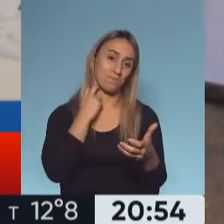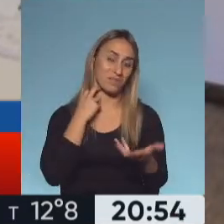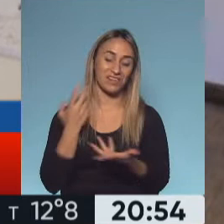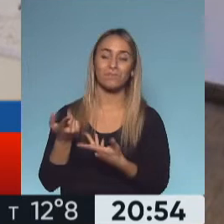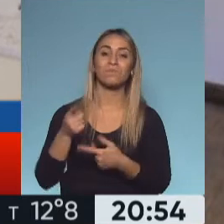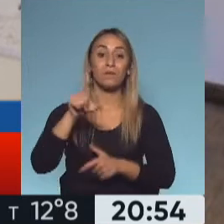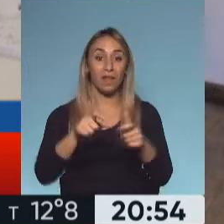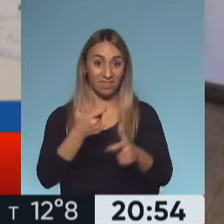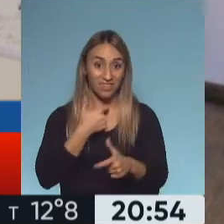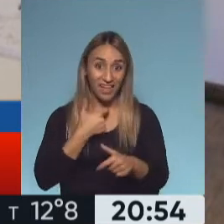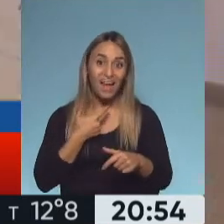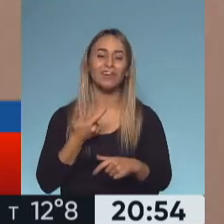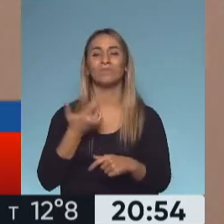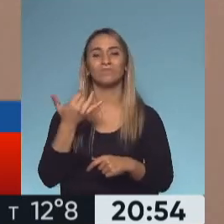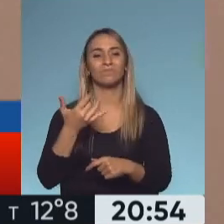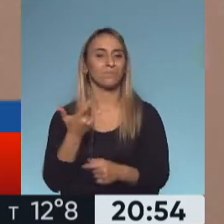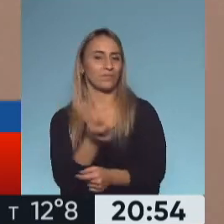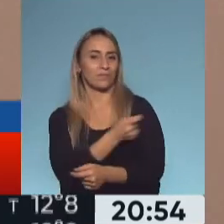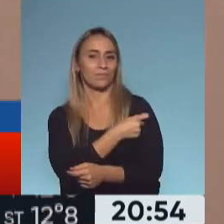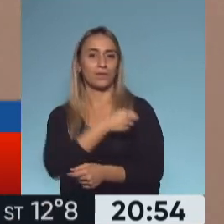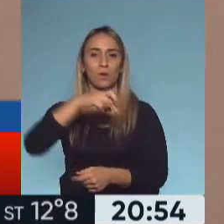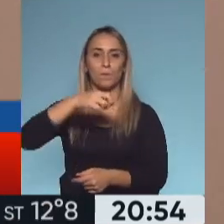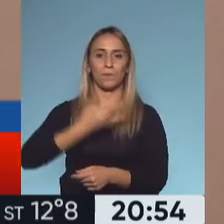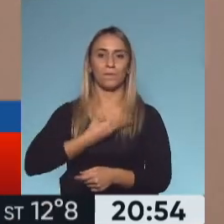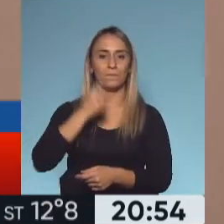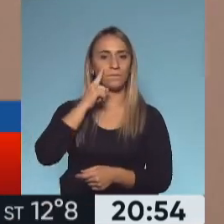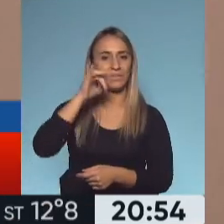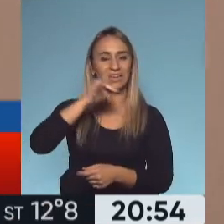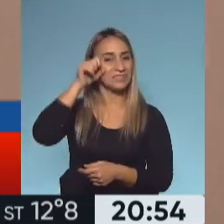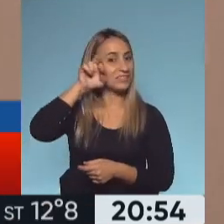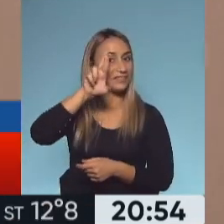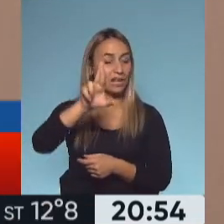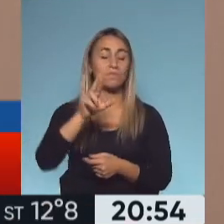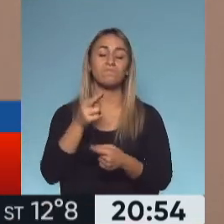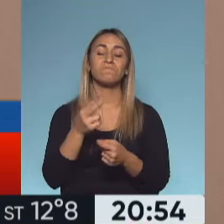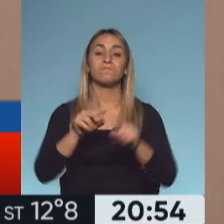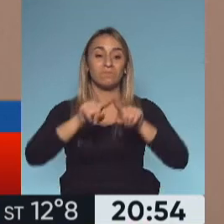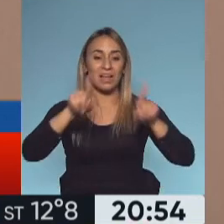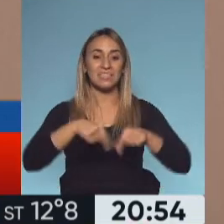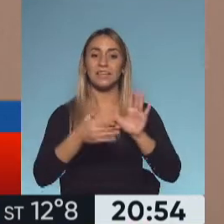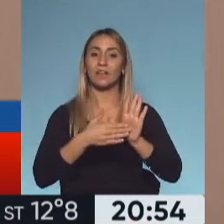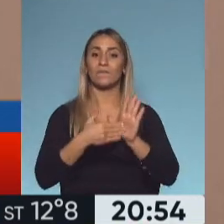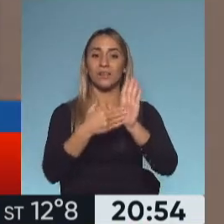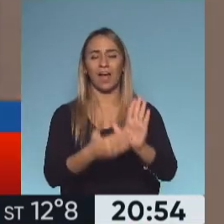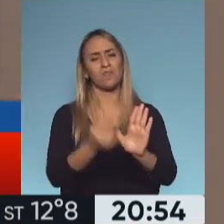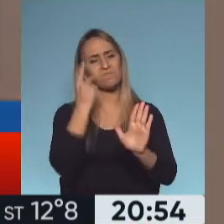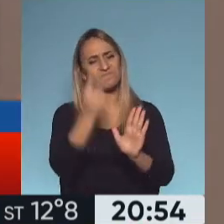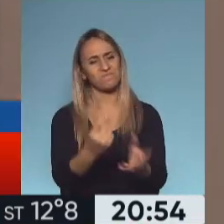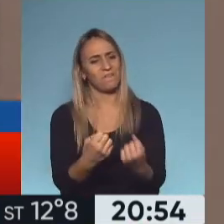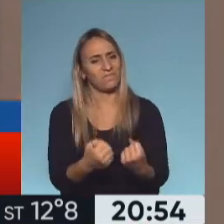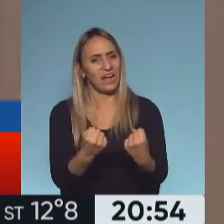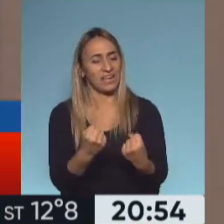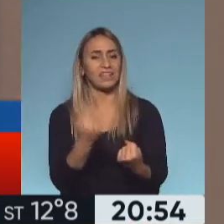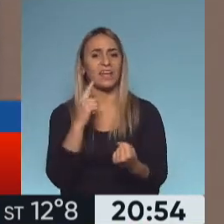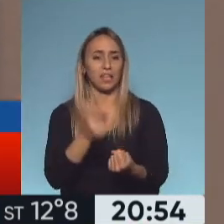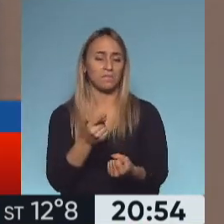inmunizados con la vacuna Pfizer y reciben un certificado que destaca su valentía y su responsabilidad, con la promesa de